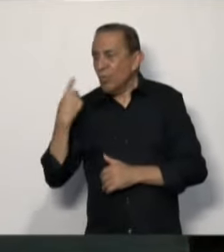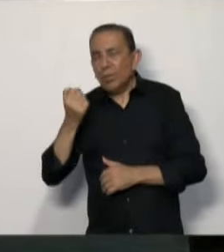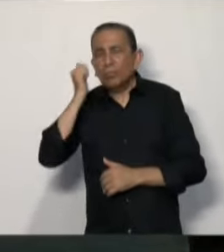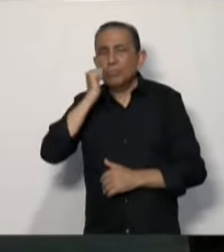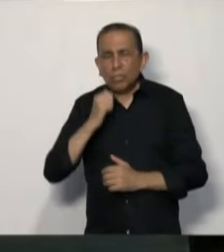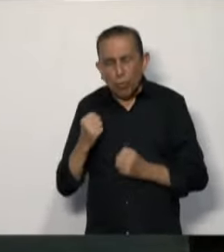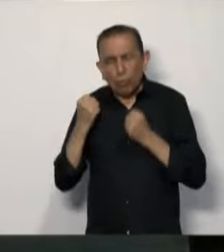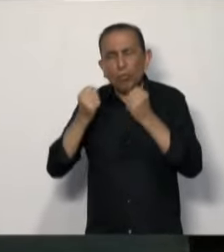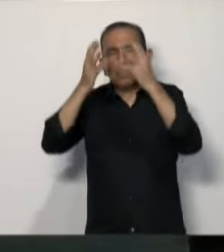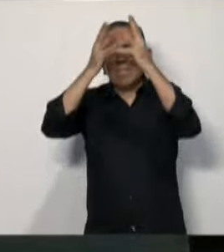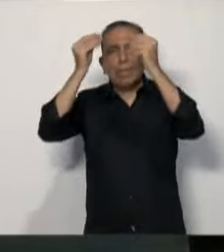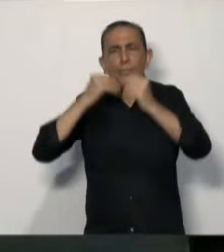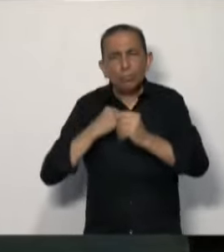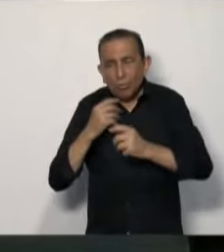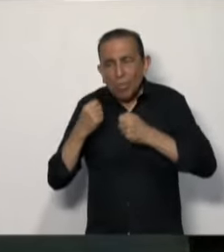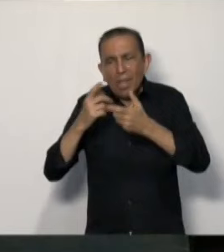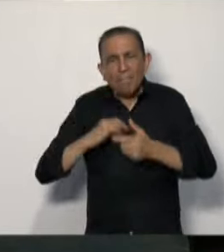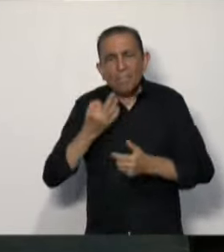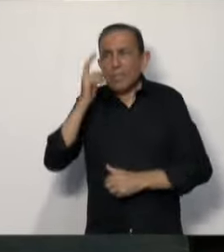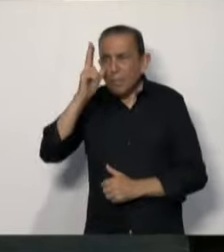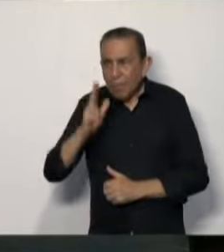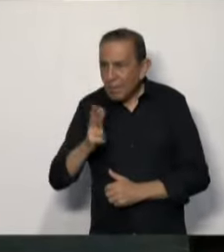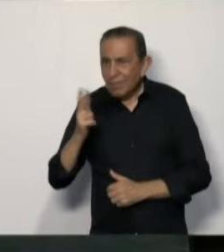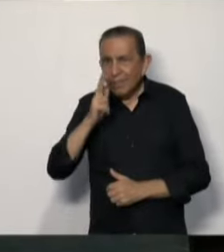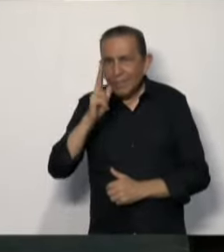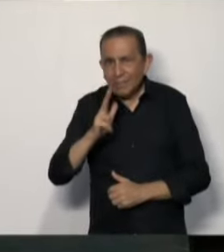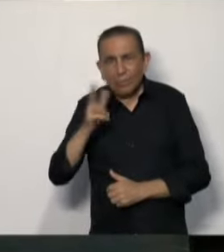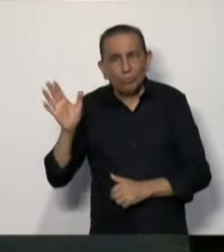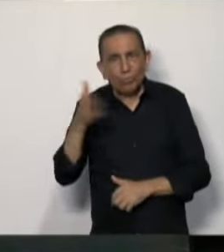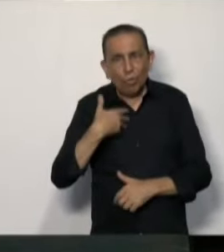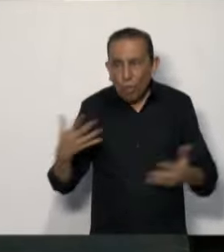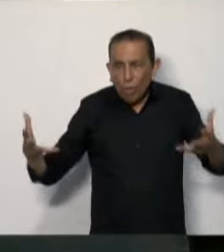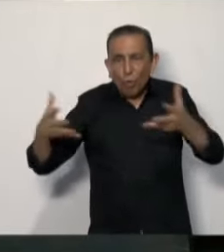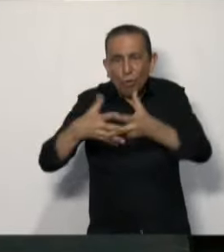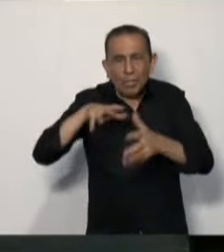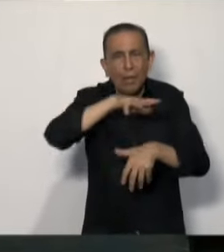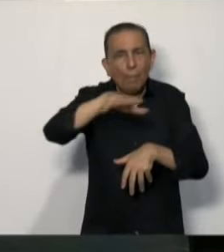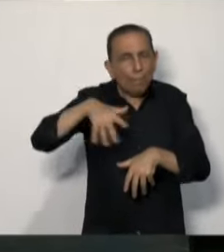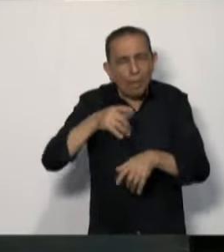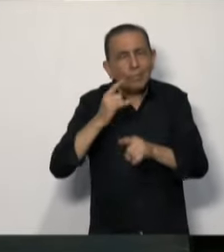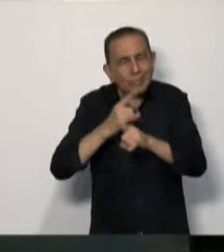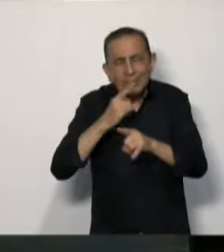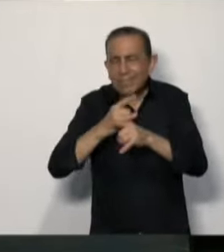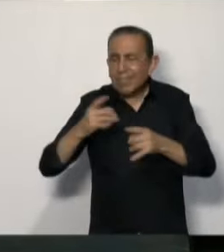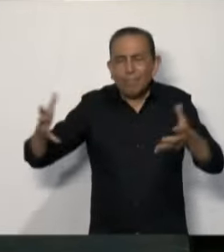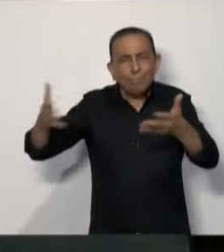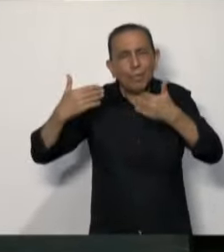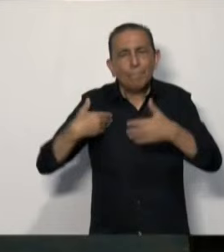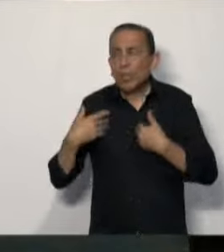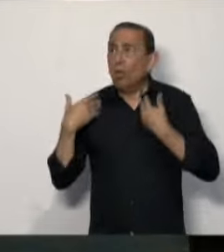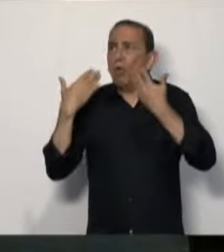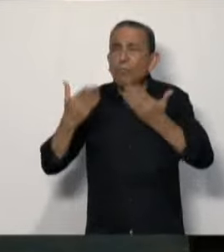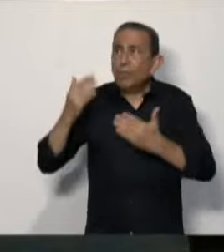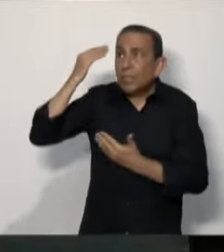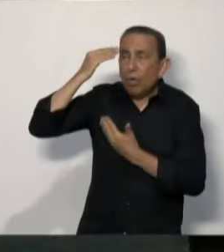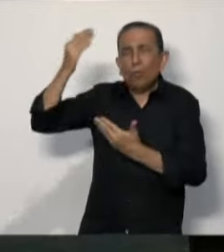la fuerza del Espíritu Santo das vida y santificas todo, y congregas a tu pueblo sin cesar, para que ofrezca en